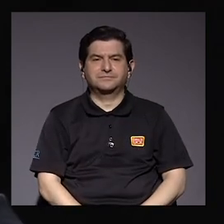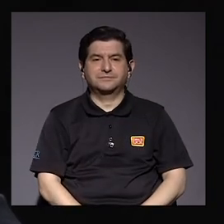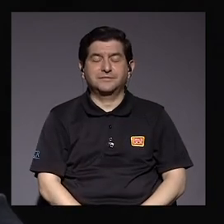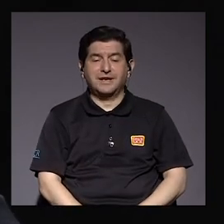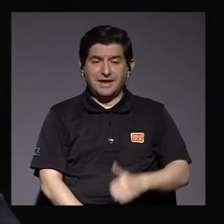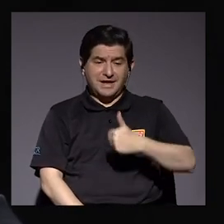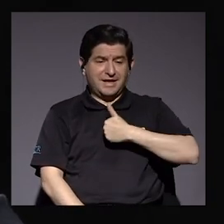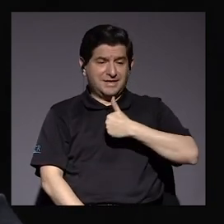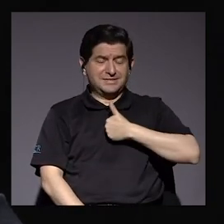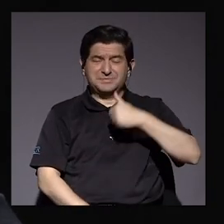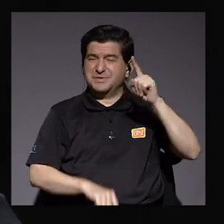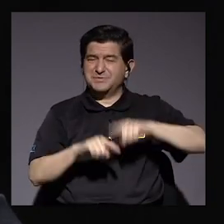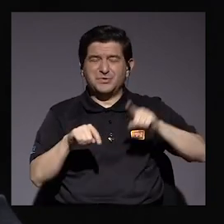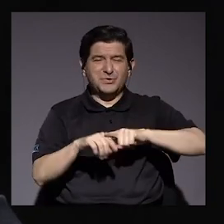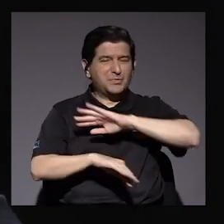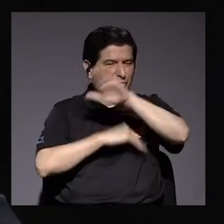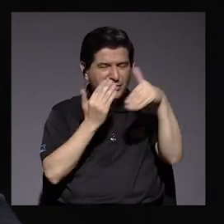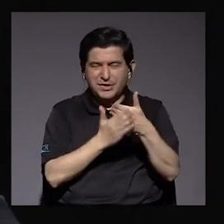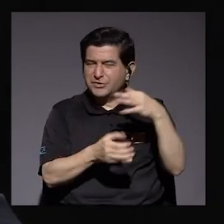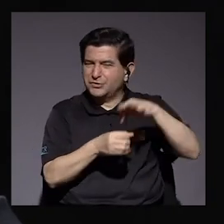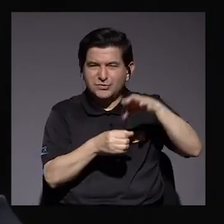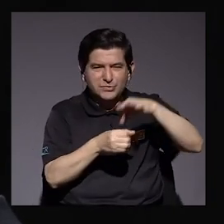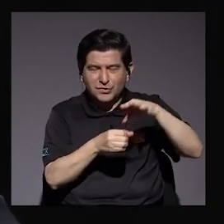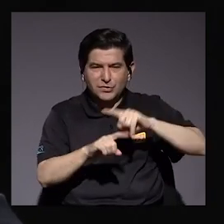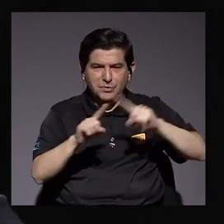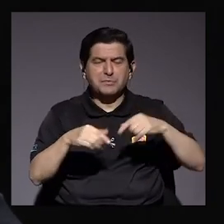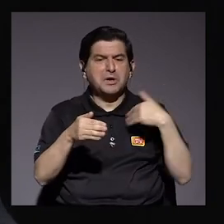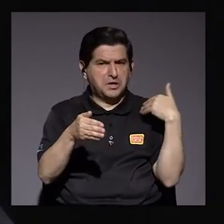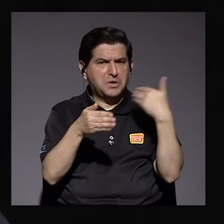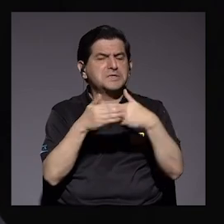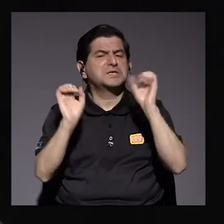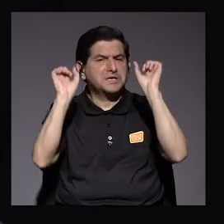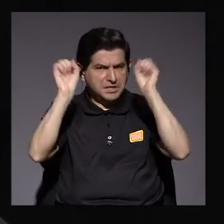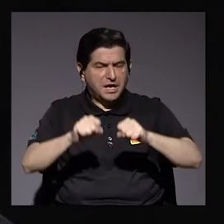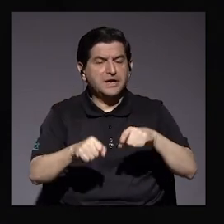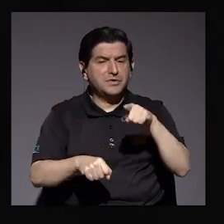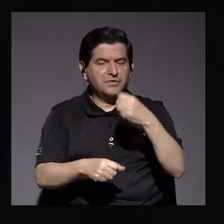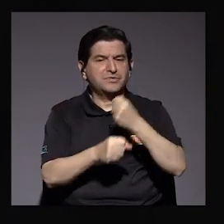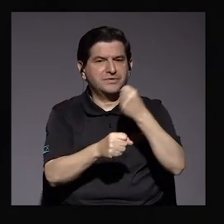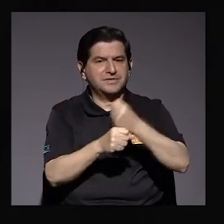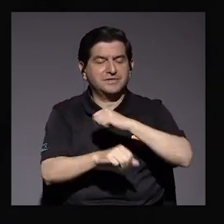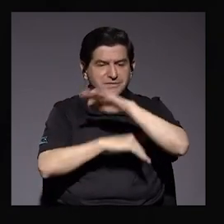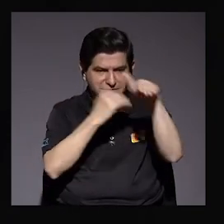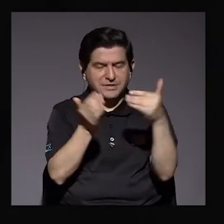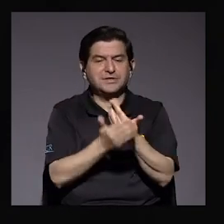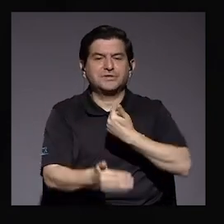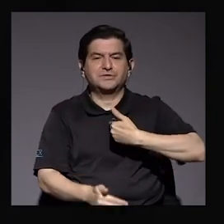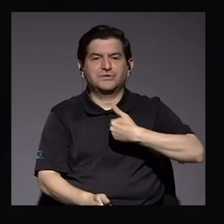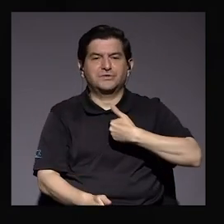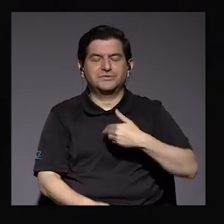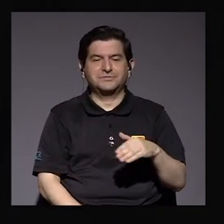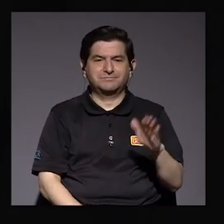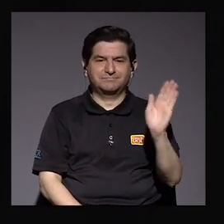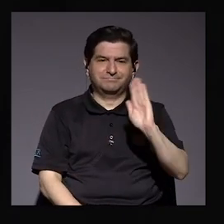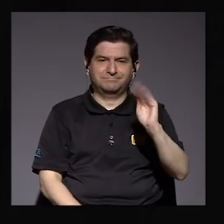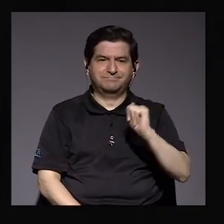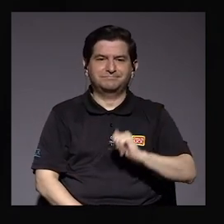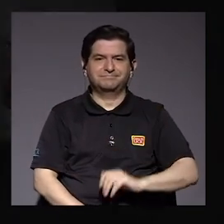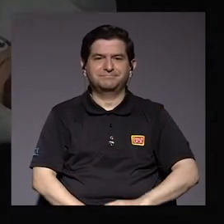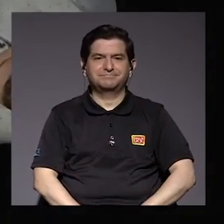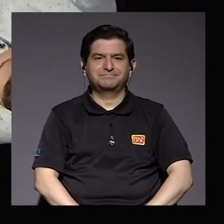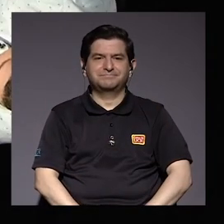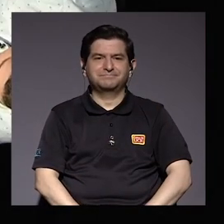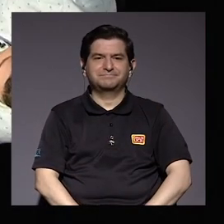ser autosuficientes, me lo dice el doctor, pero sí podemos acercarnos muchísimo a ello. Y esa es la tarea para todos y todas. Hasta luego.